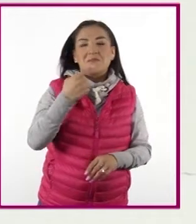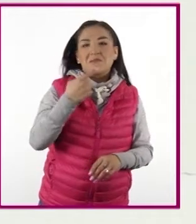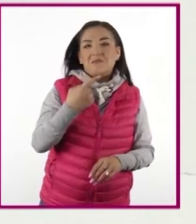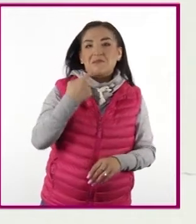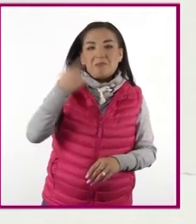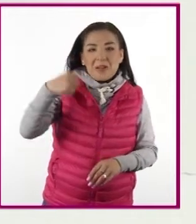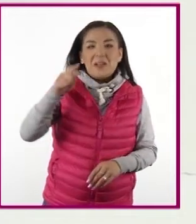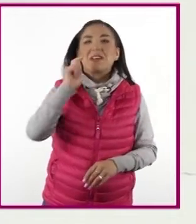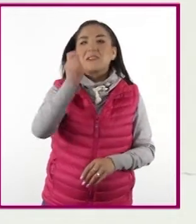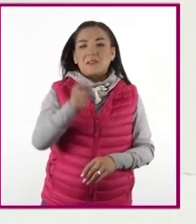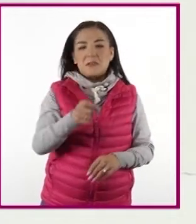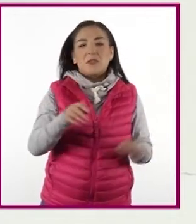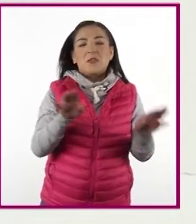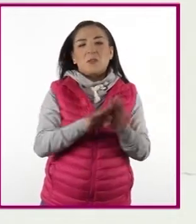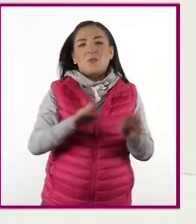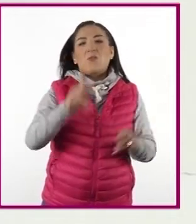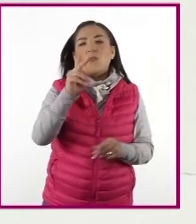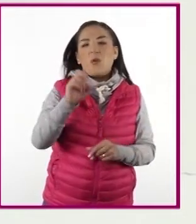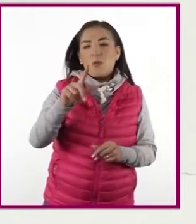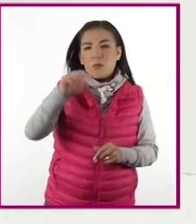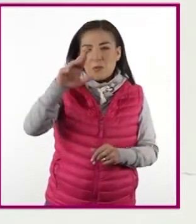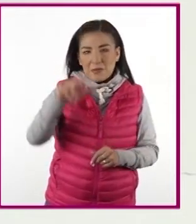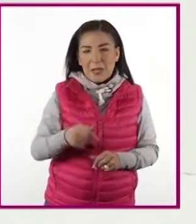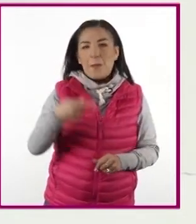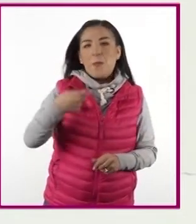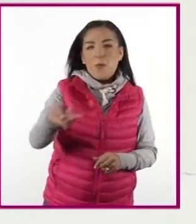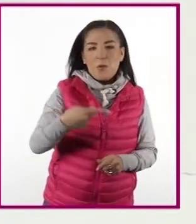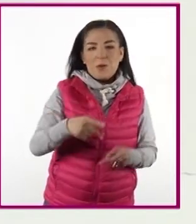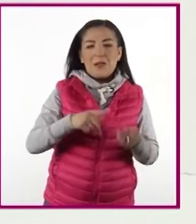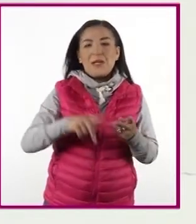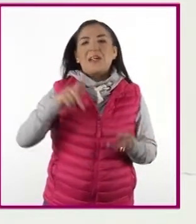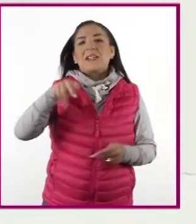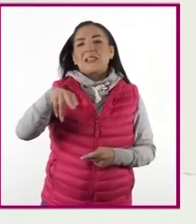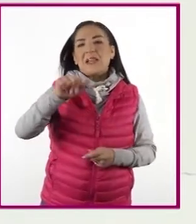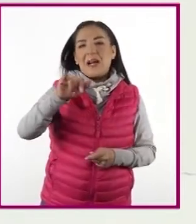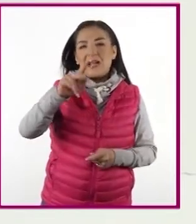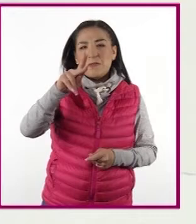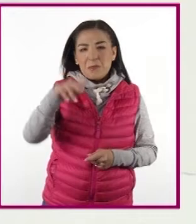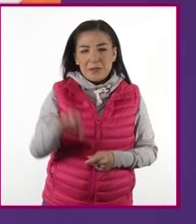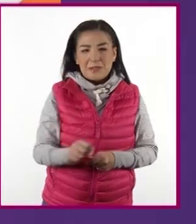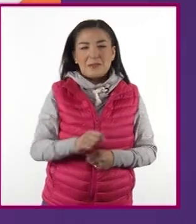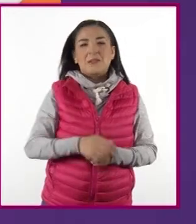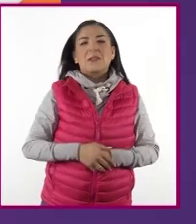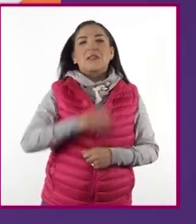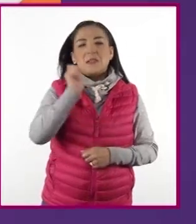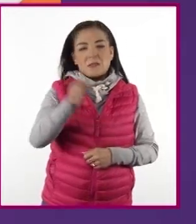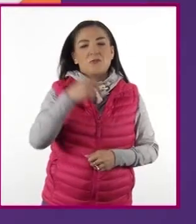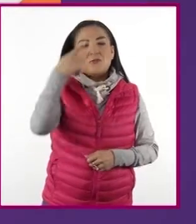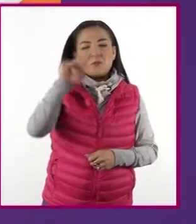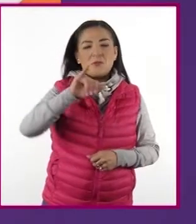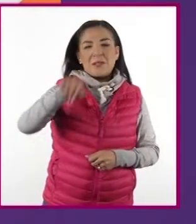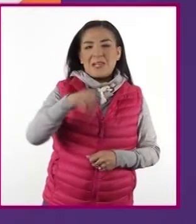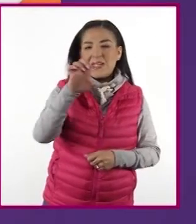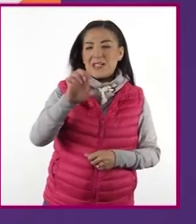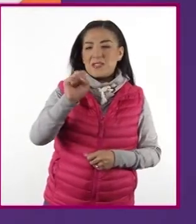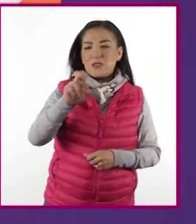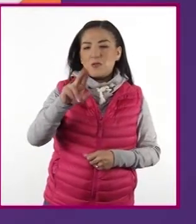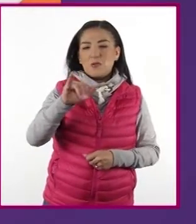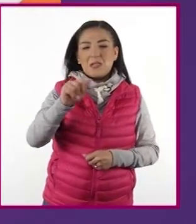tabaco, naipes, pulque y aguardiente, la expulsión de los jesuitas. La riqueza de los